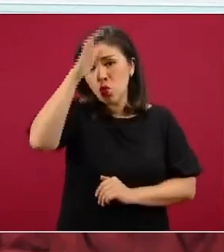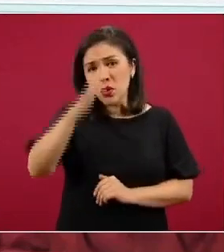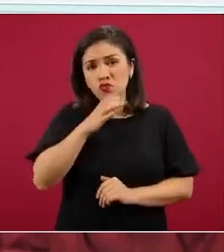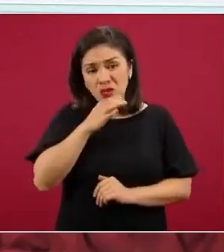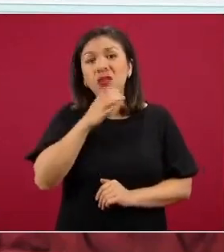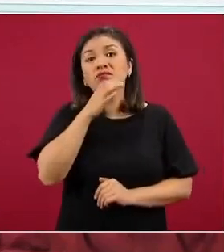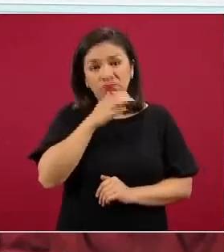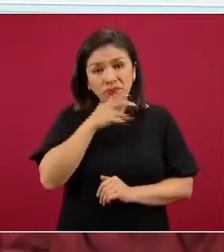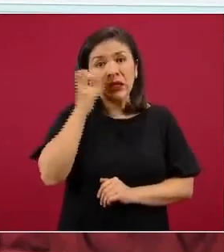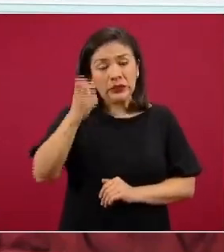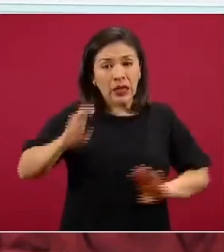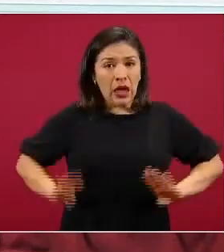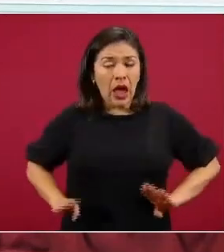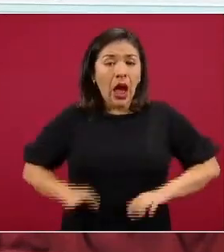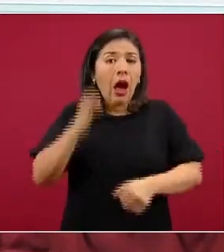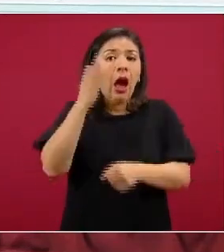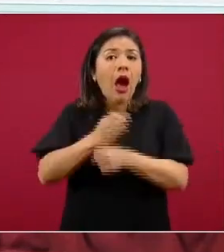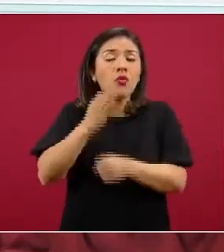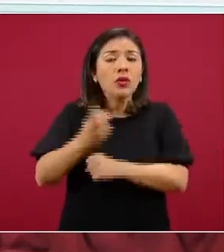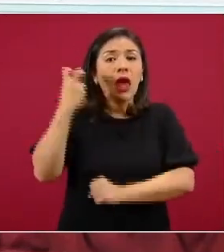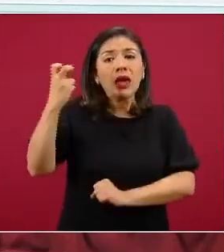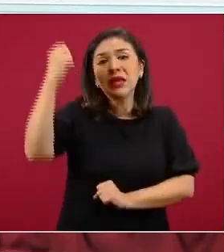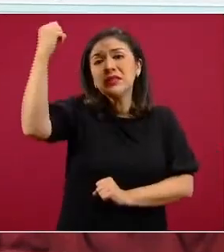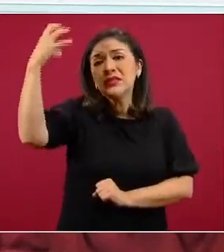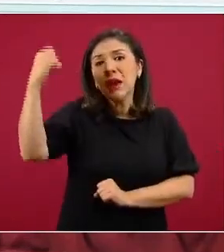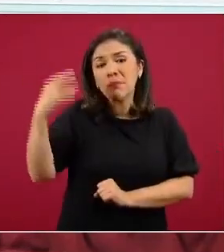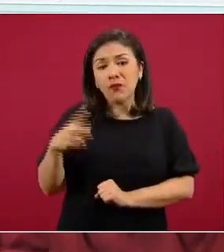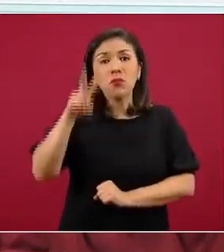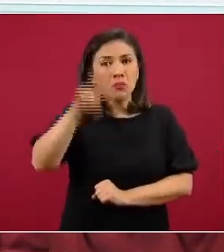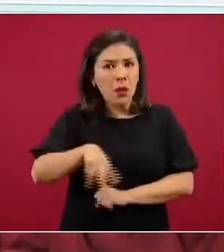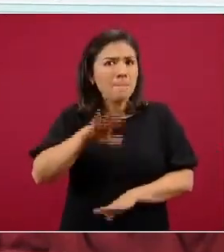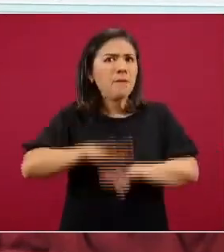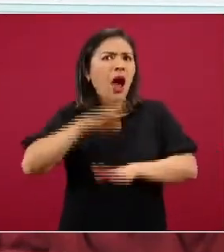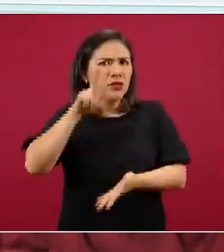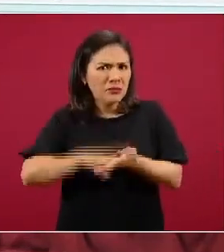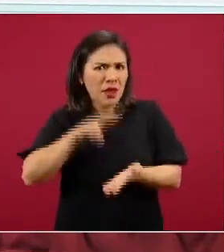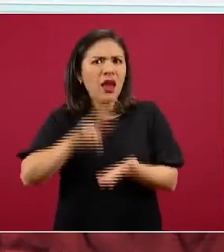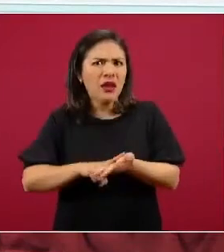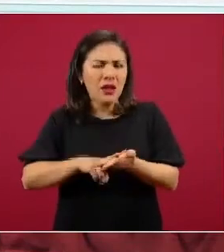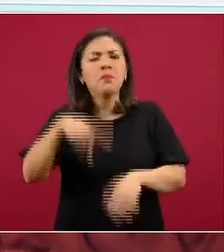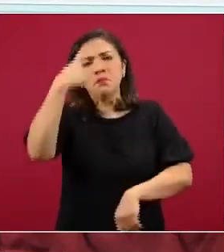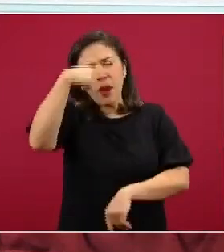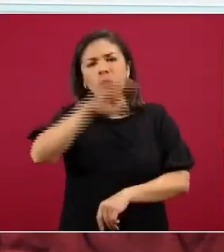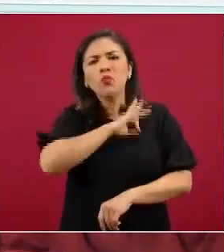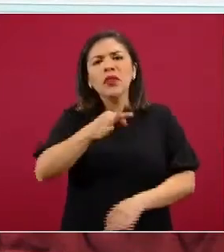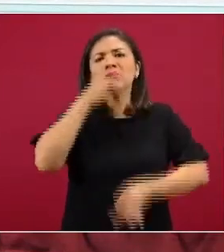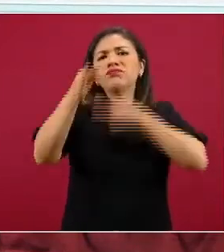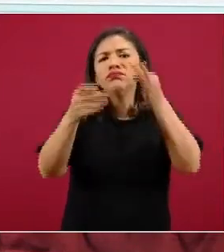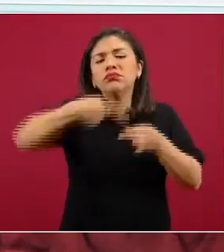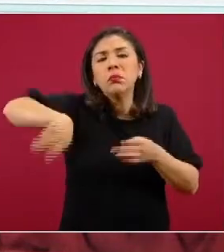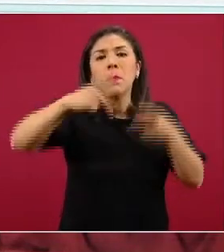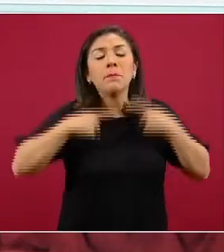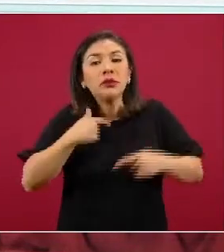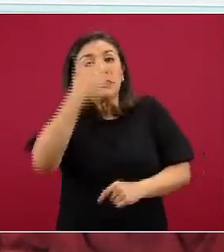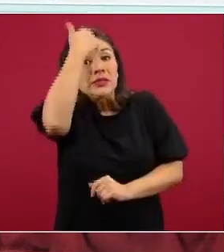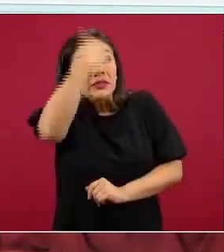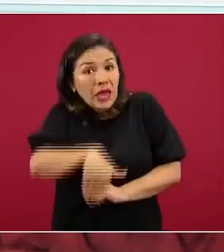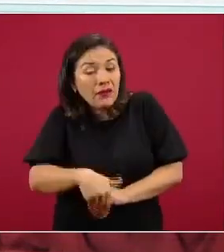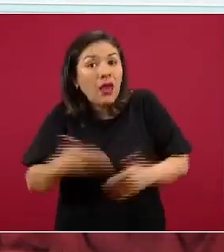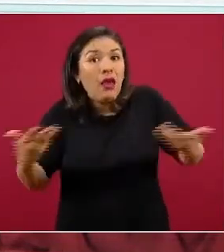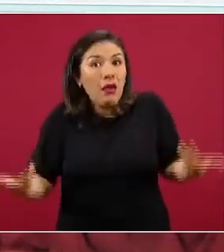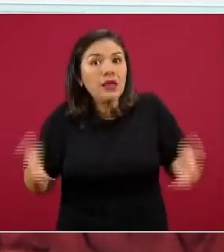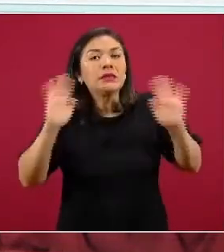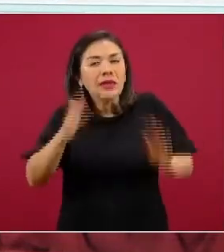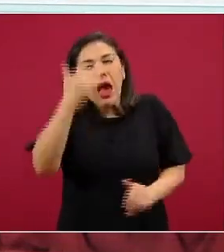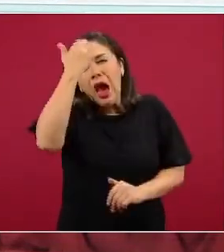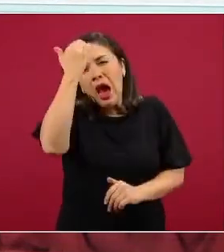es el estatus en el que está. Este instrumento ha sido de gran valor para, por un lado, comunicar el riesgo a la población. La población